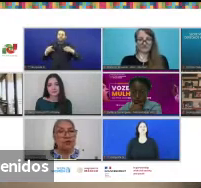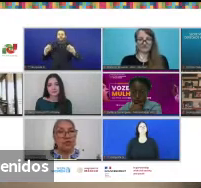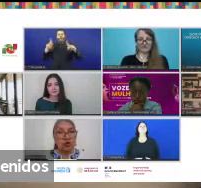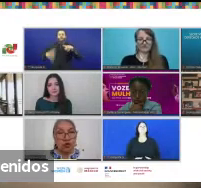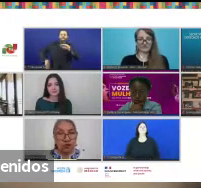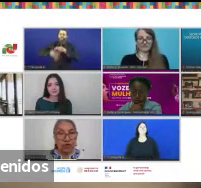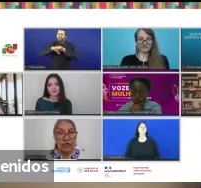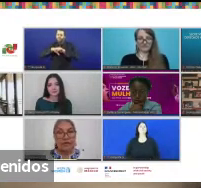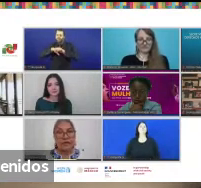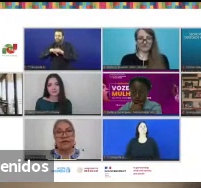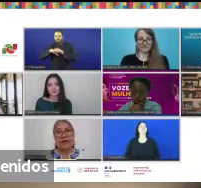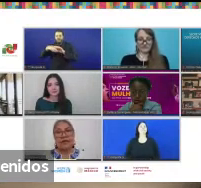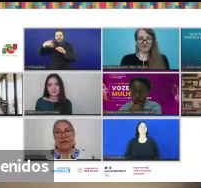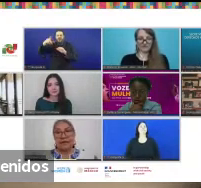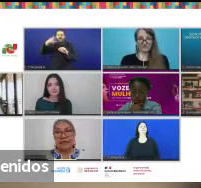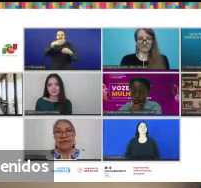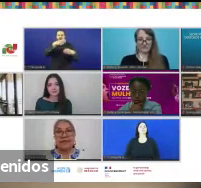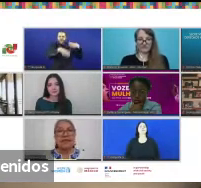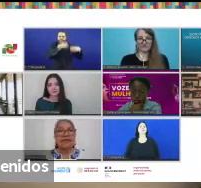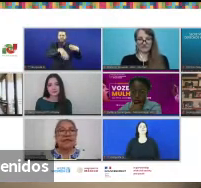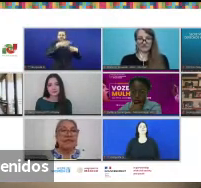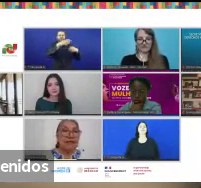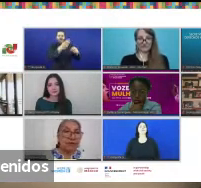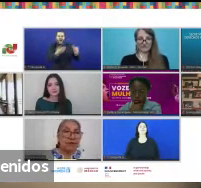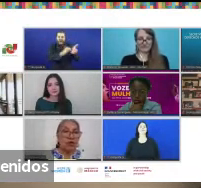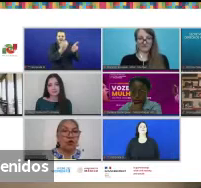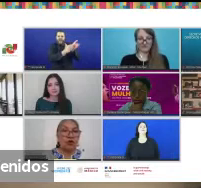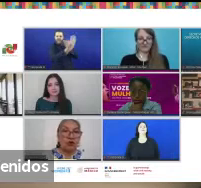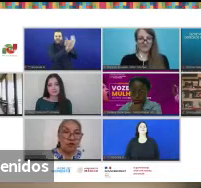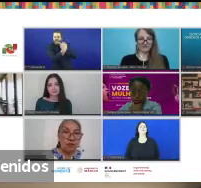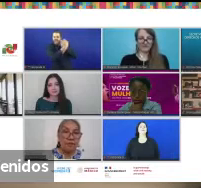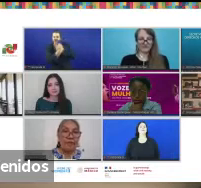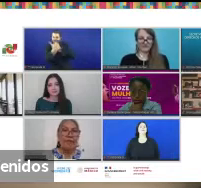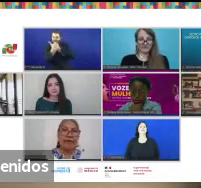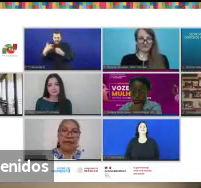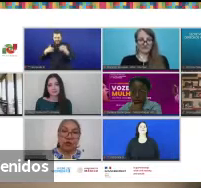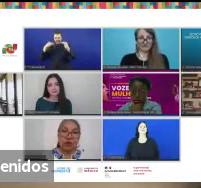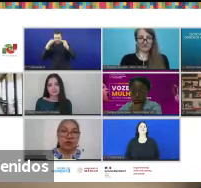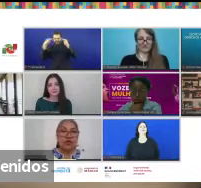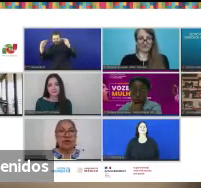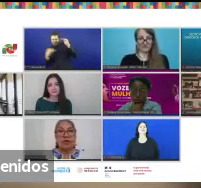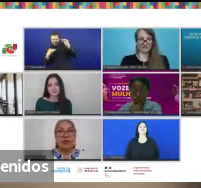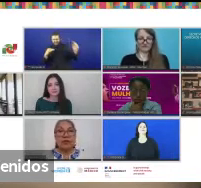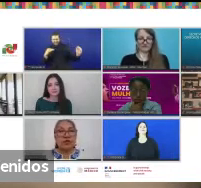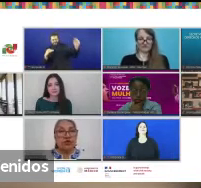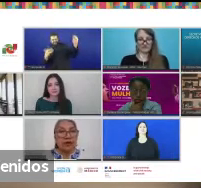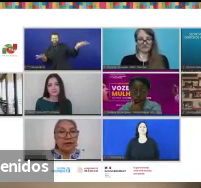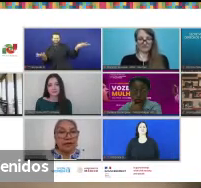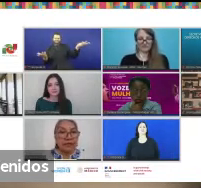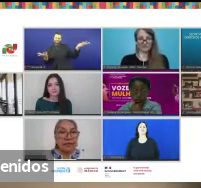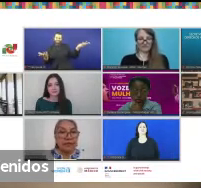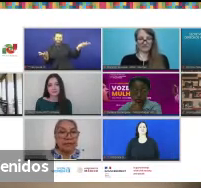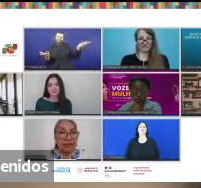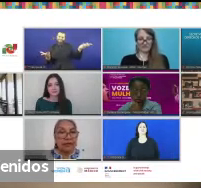formas coloniales de sentirse mejor que otros, pues es una